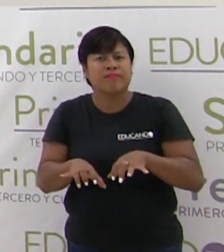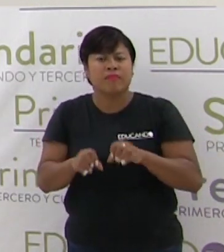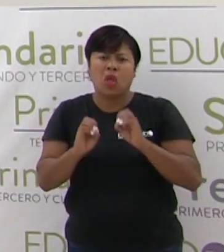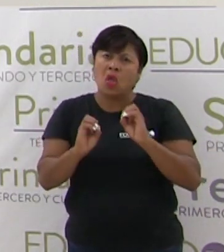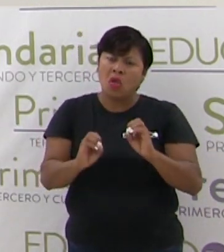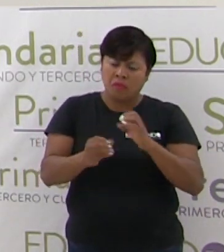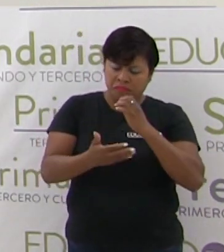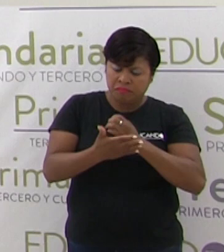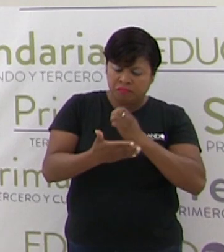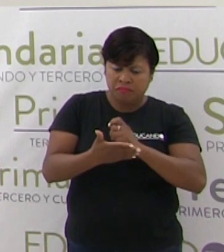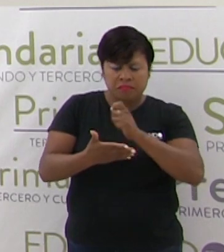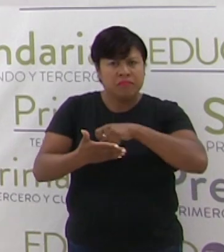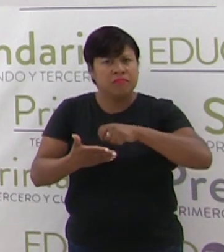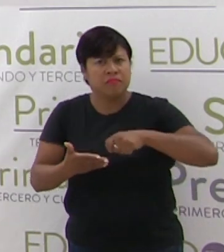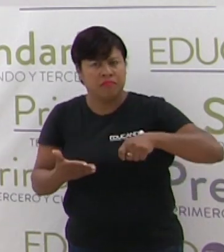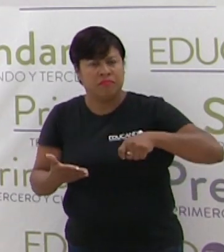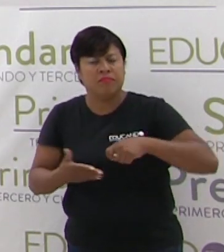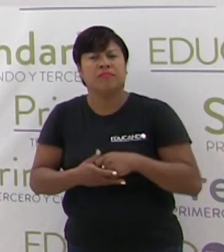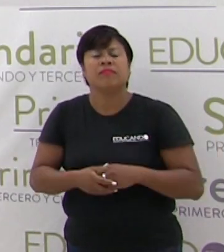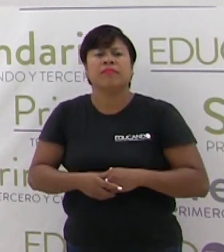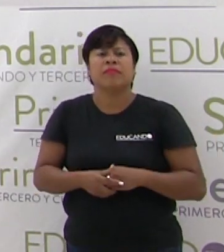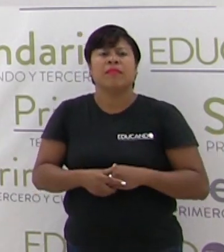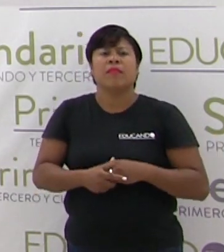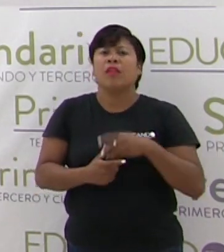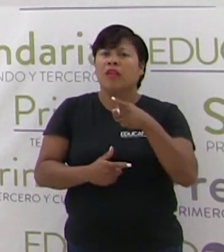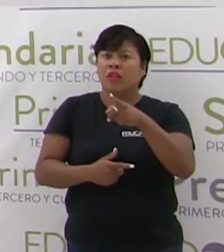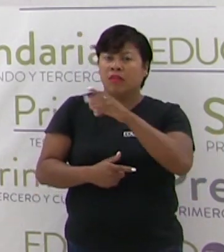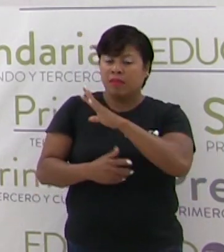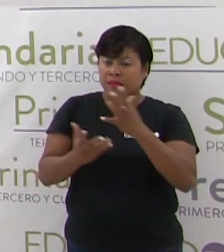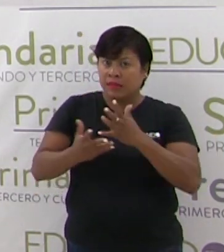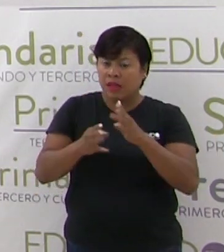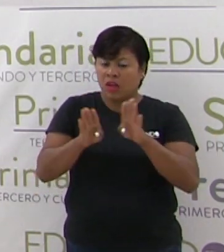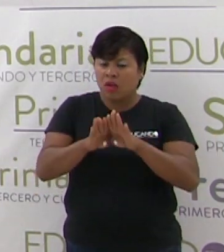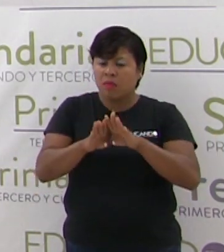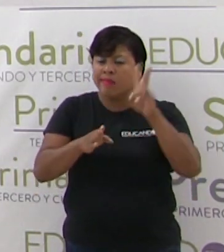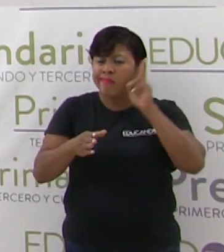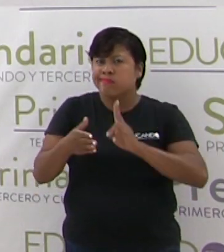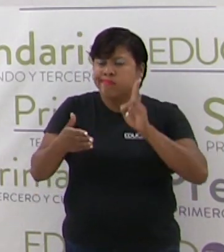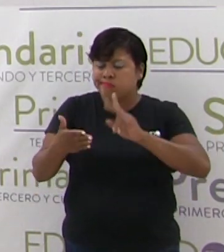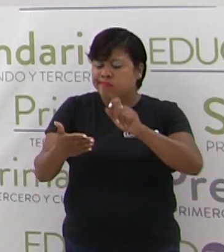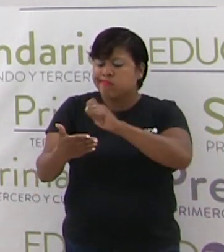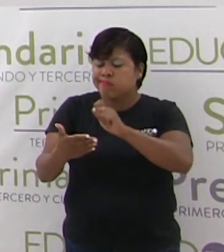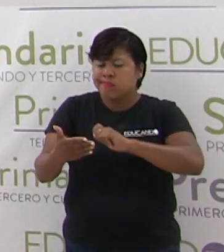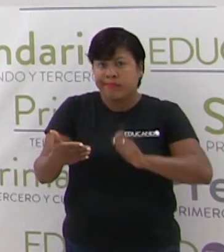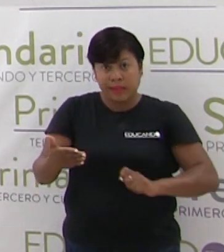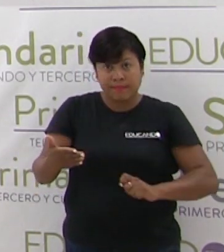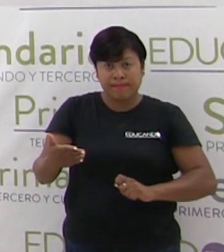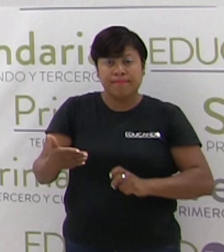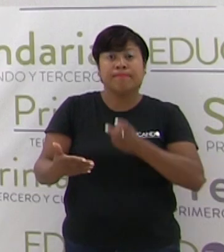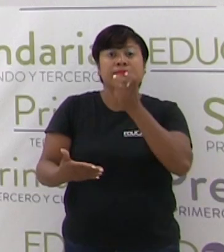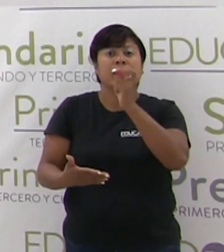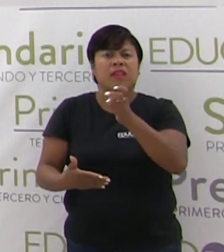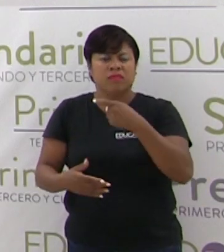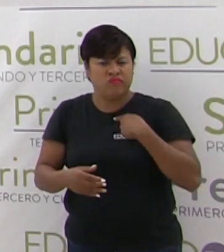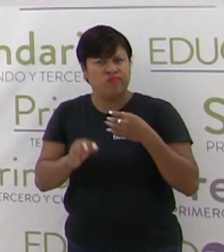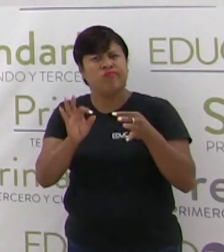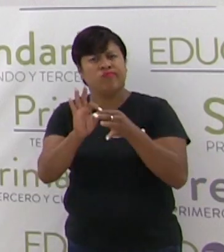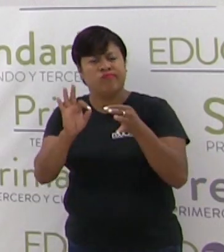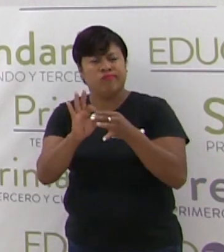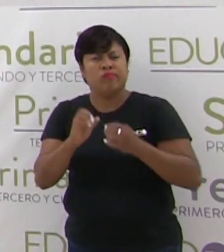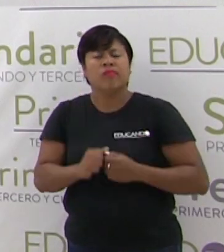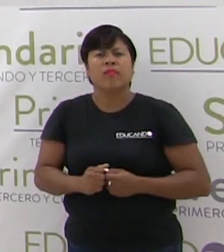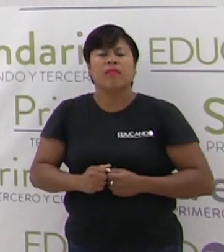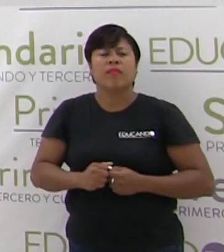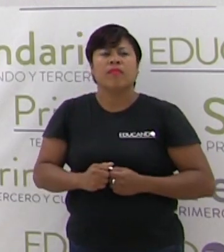computadora, frente al cuaderno, van a hacer un borrador, y aquí lo que les recomiendo